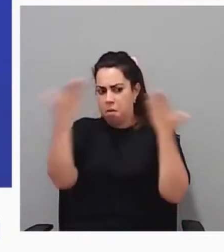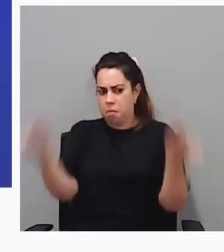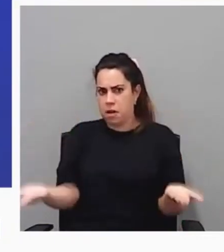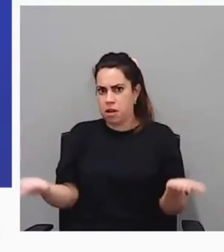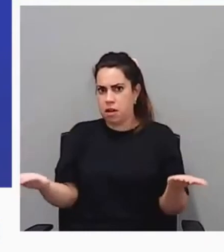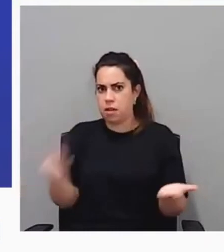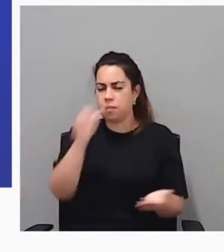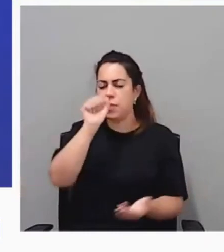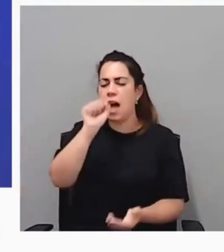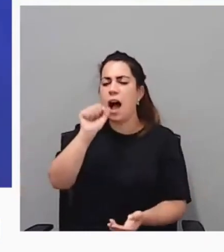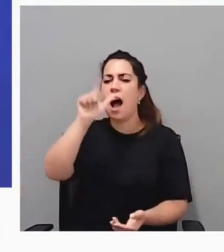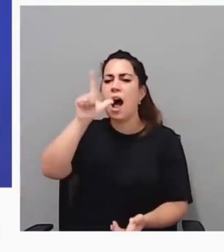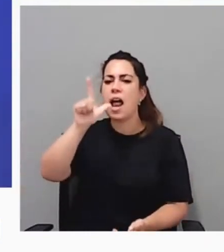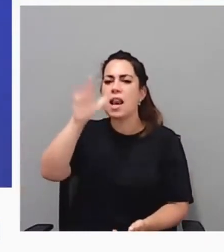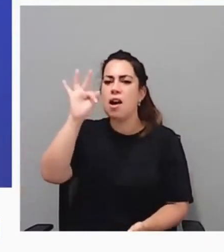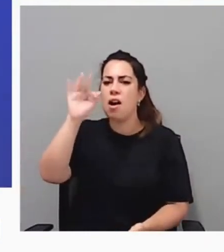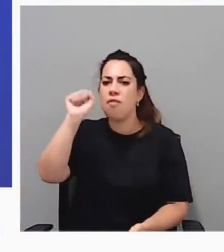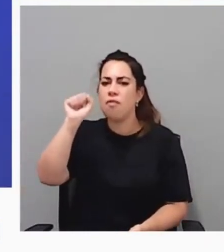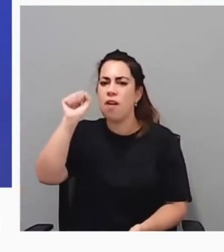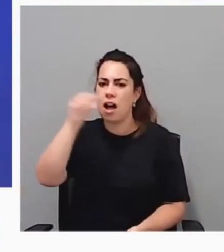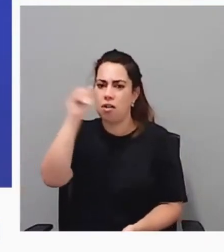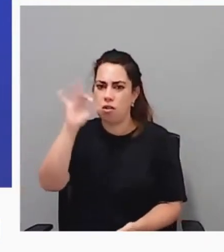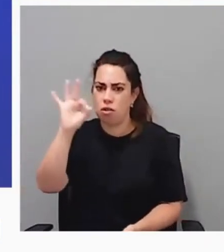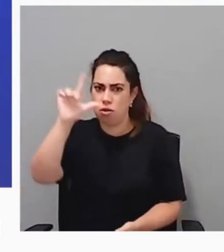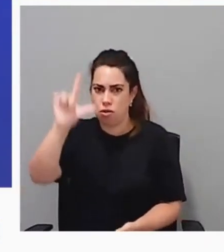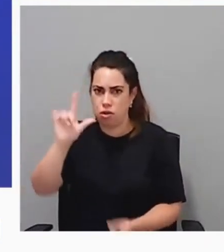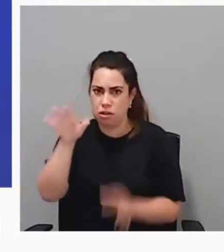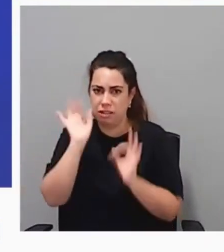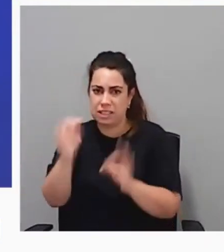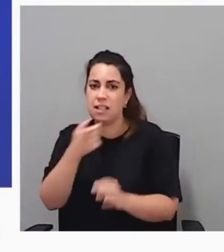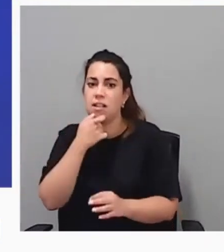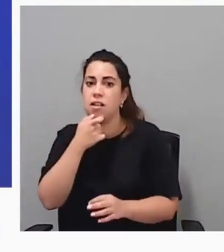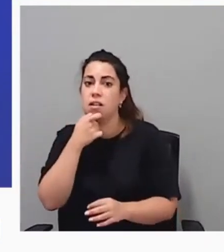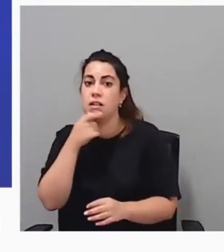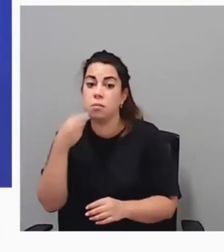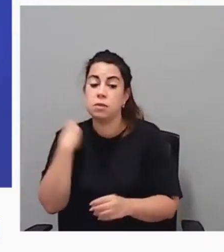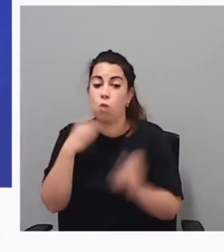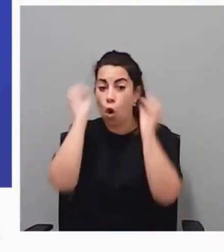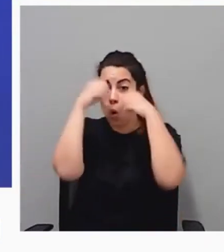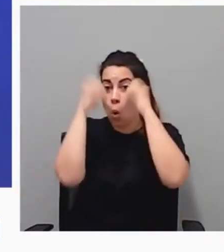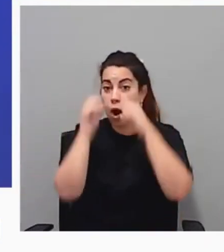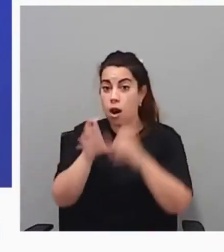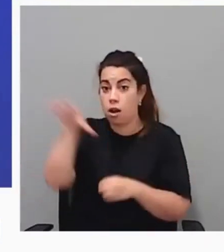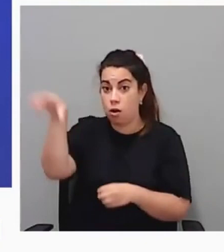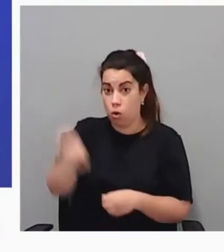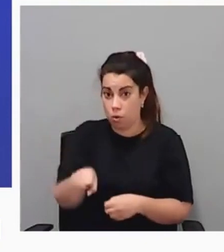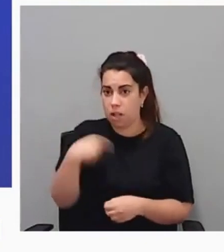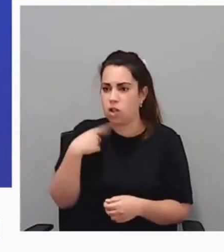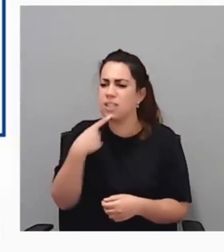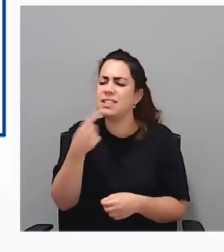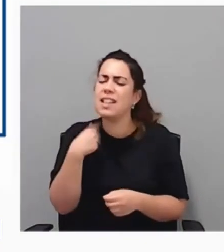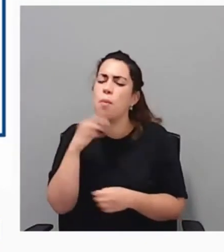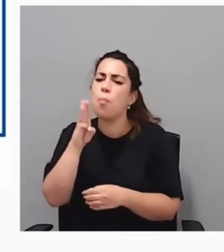la compañía que era británica de DeepMind que compró Google, dice que puede predecir las proteínas. Bueno, ellos han llegado